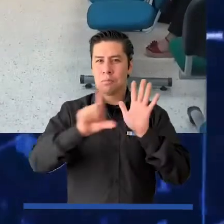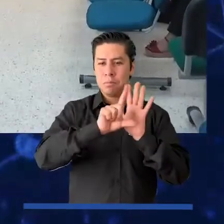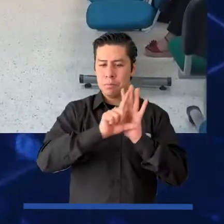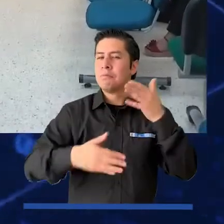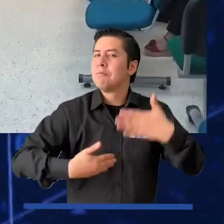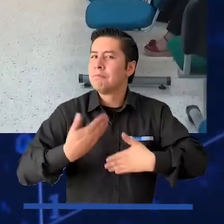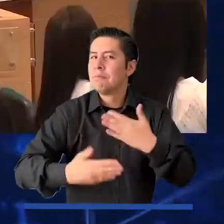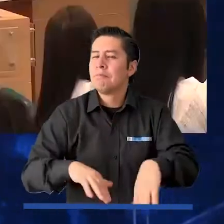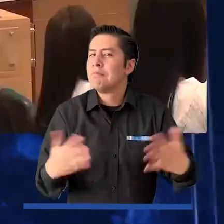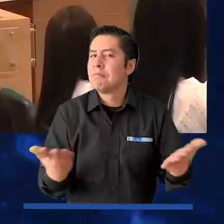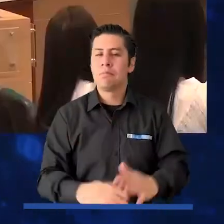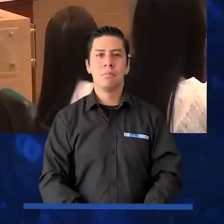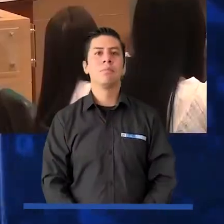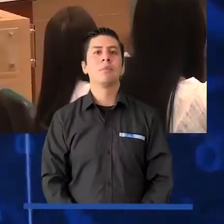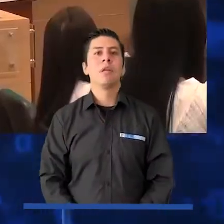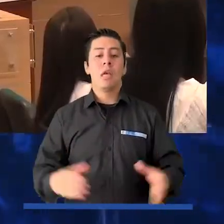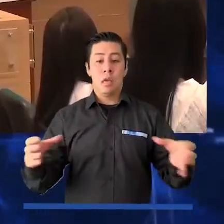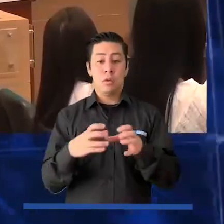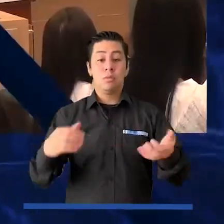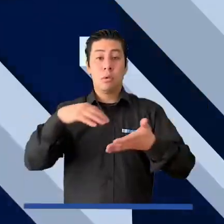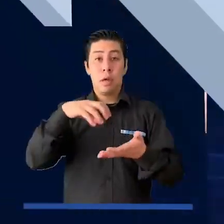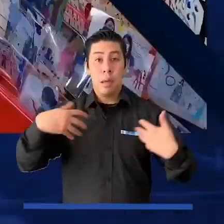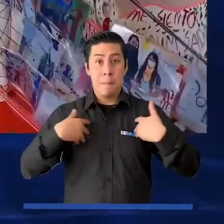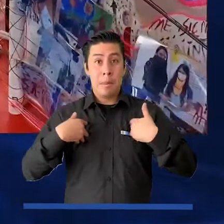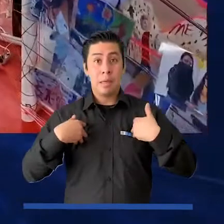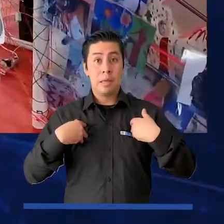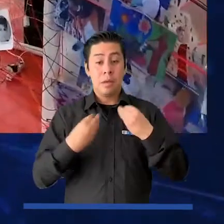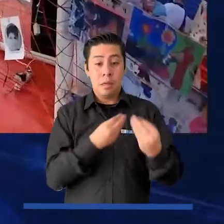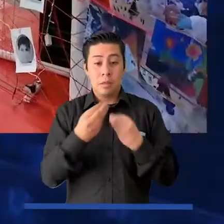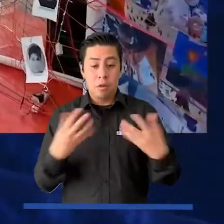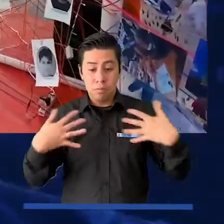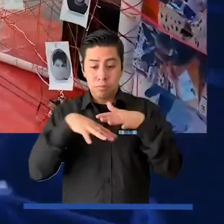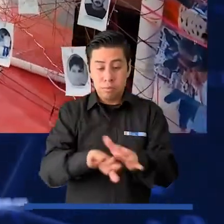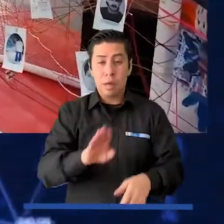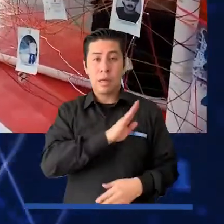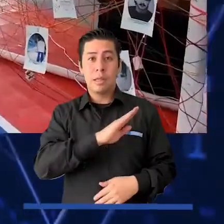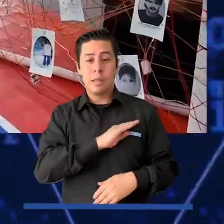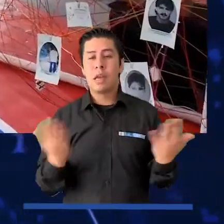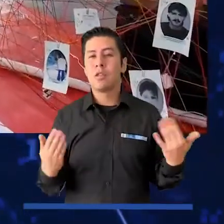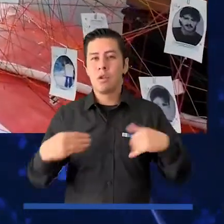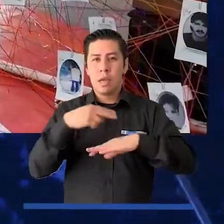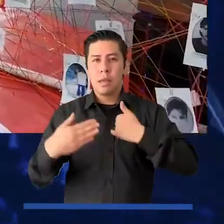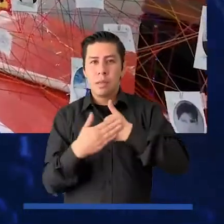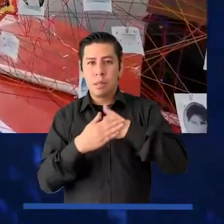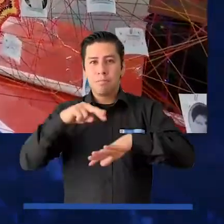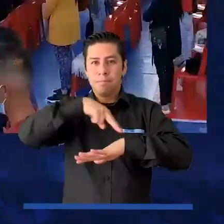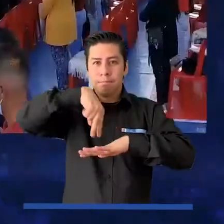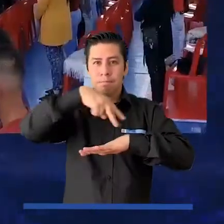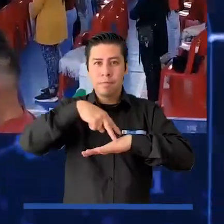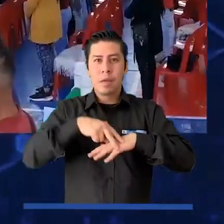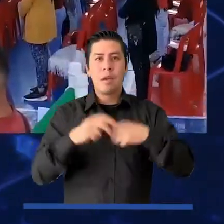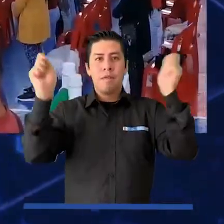se socializó sobre lo que tiene que ver con los avances en la política pública de víctimas. La Unidad para las Víctimas realizó en articulación con la Alcaldía Municipal